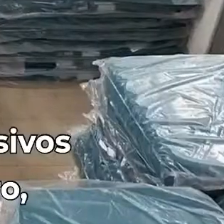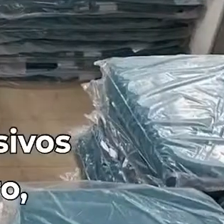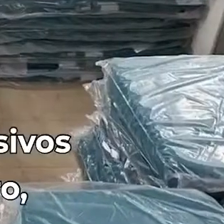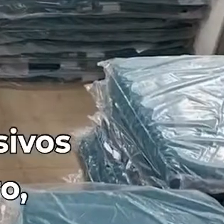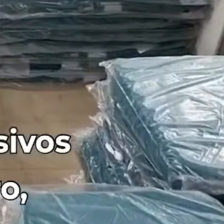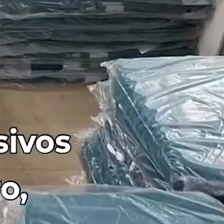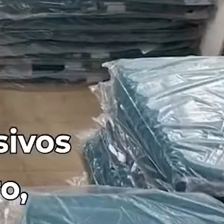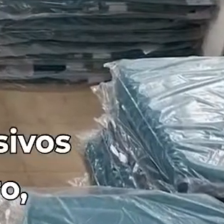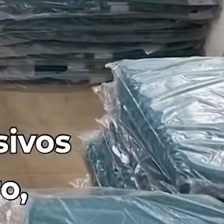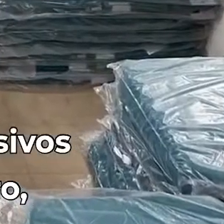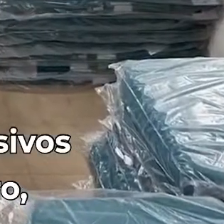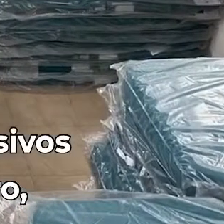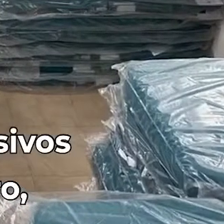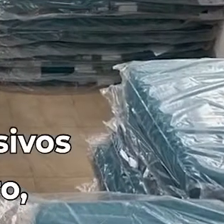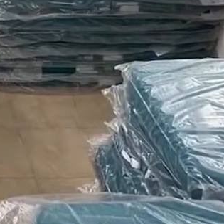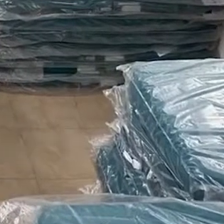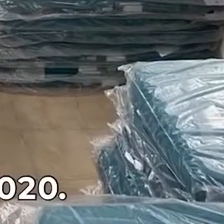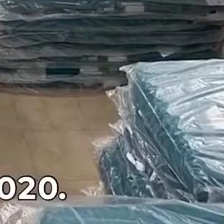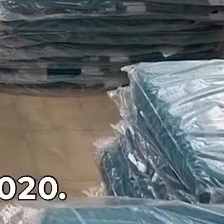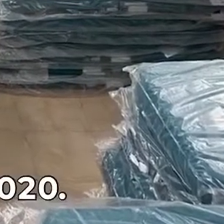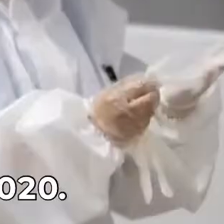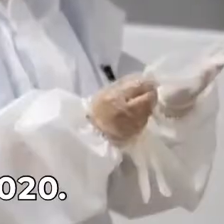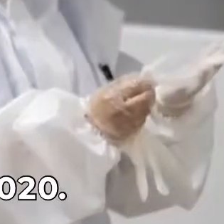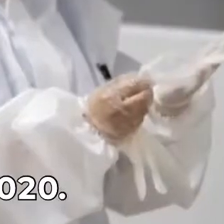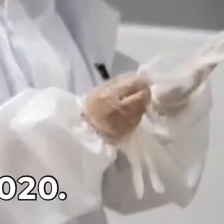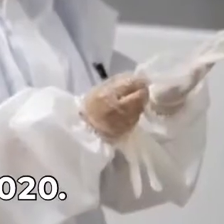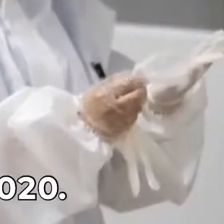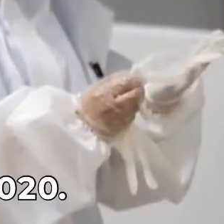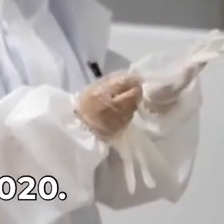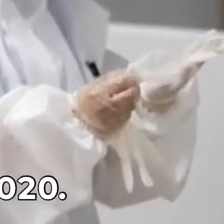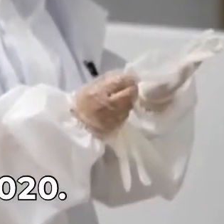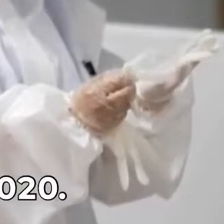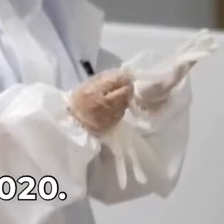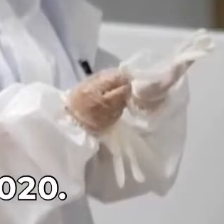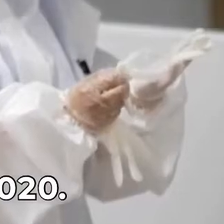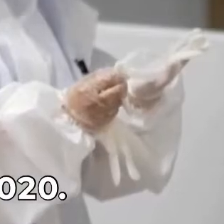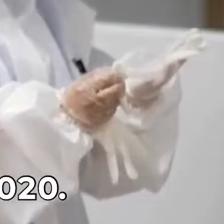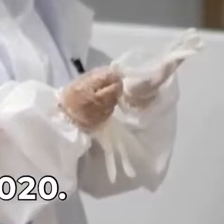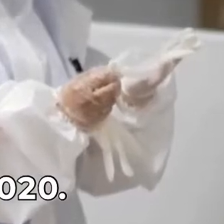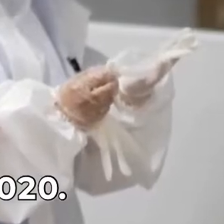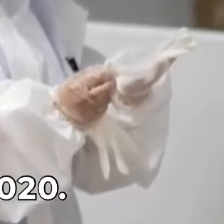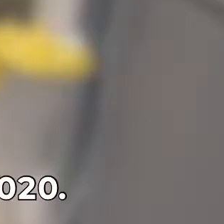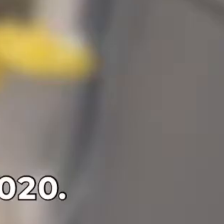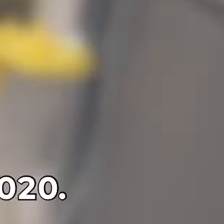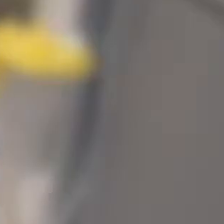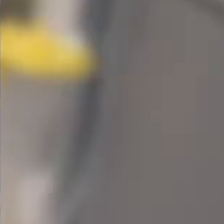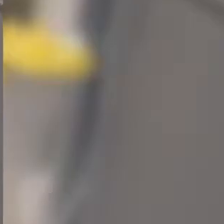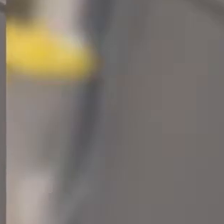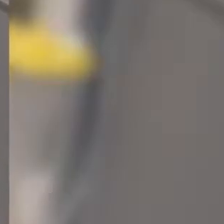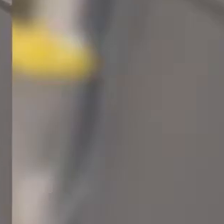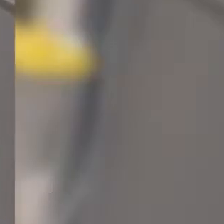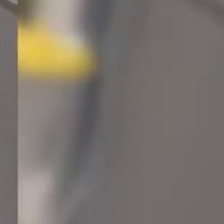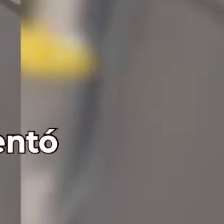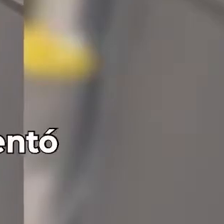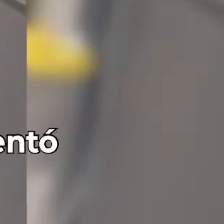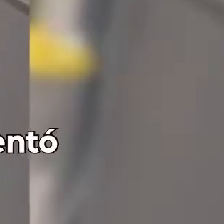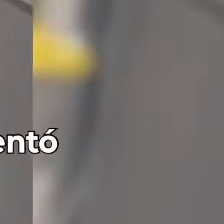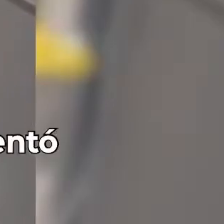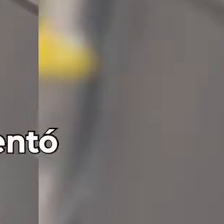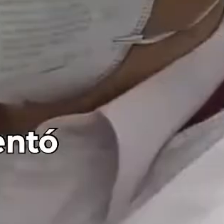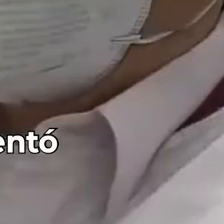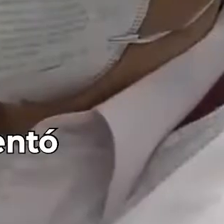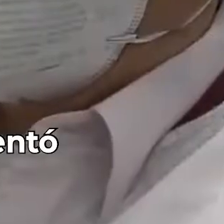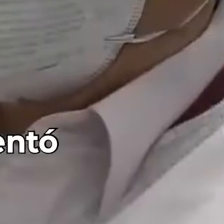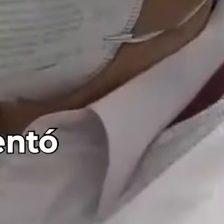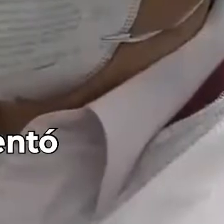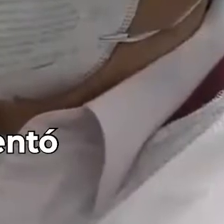de 3.552 en enero a 10.360 al 10 de julio de 2020. El personal